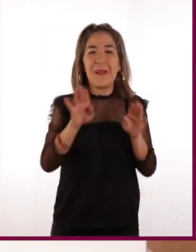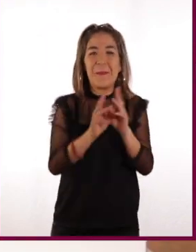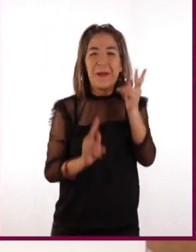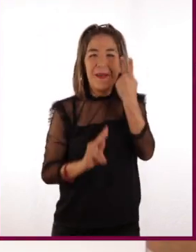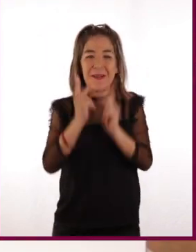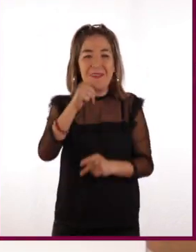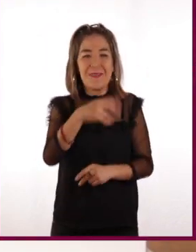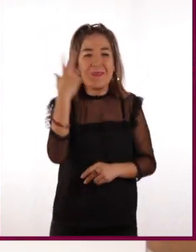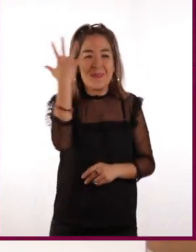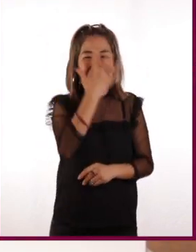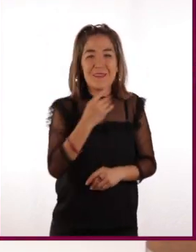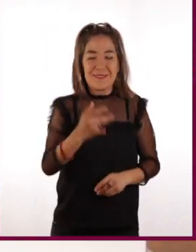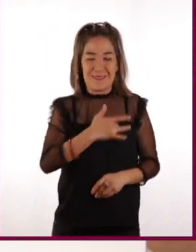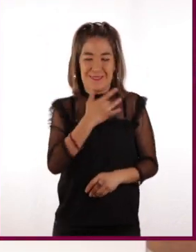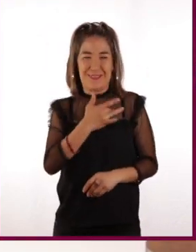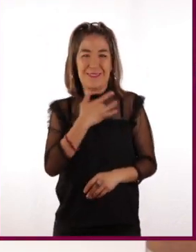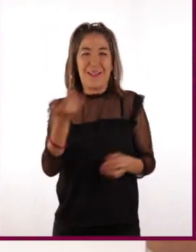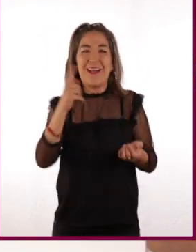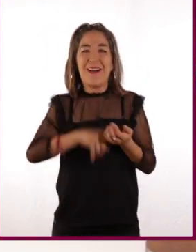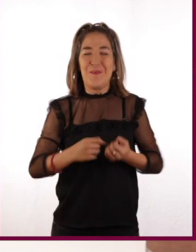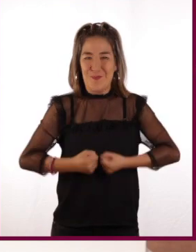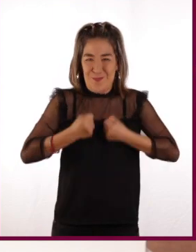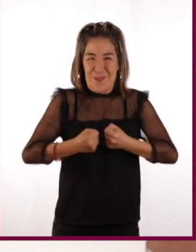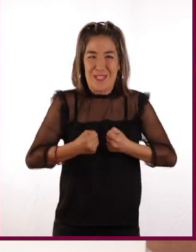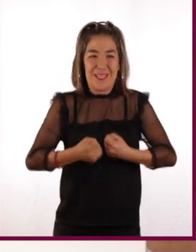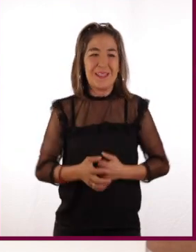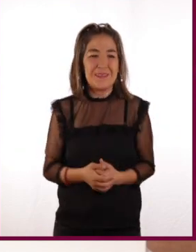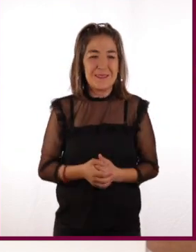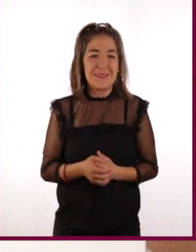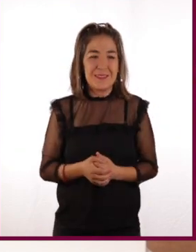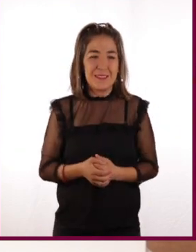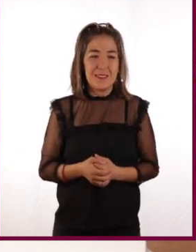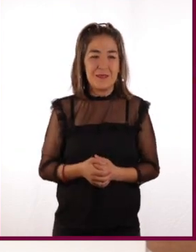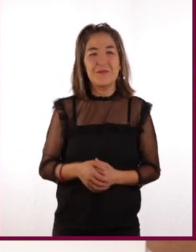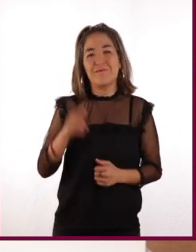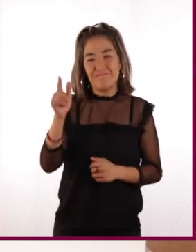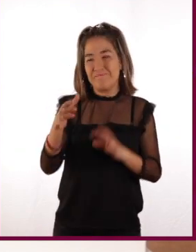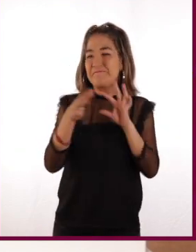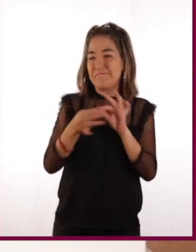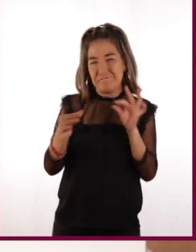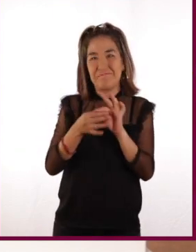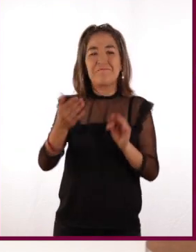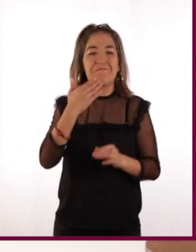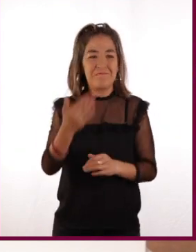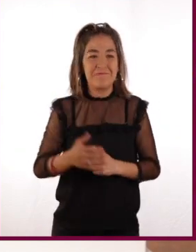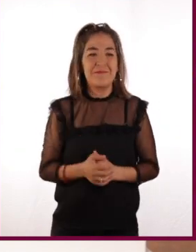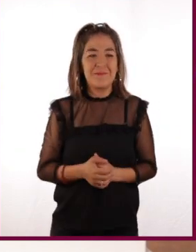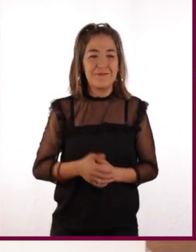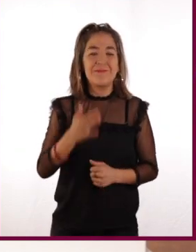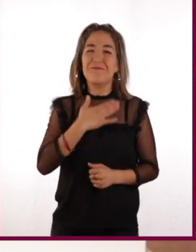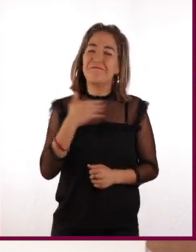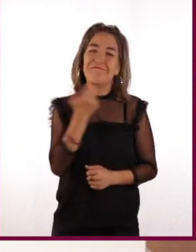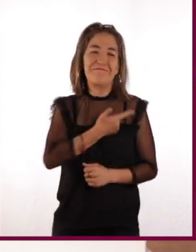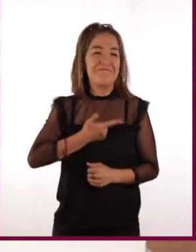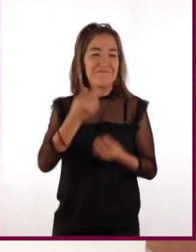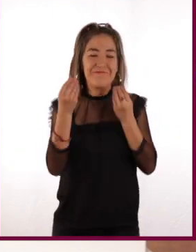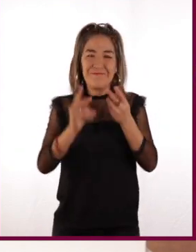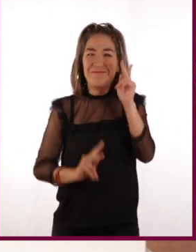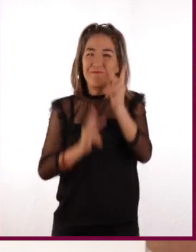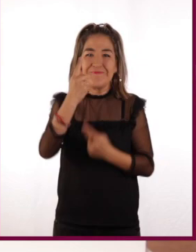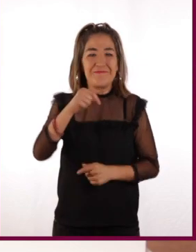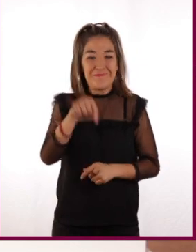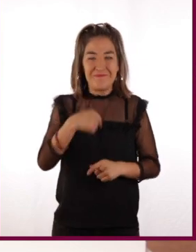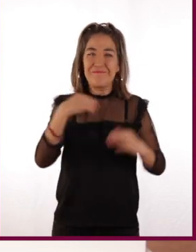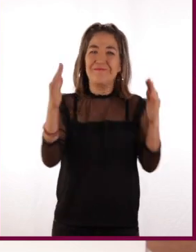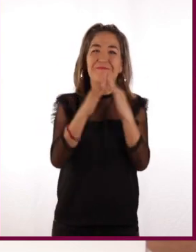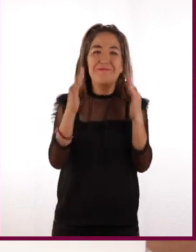Tener un pedazo de naturaleza en casa ayuda a sentirse así como reconfortado, ¿no? Ay, no pudiste haberlo dicho mejor, ¿eh? Yo soy una